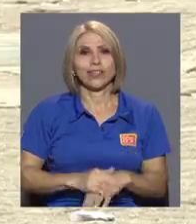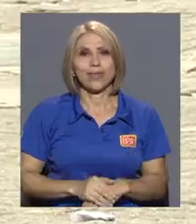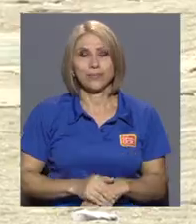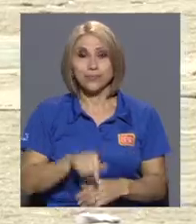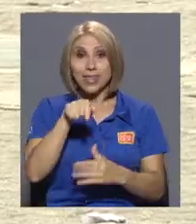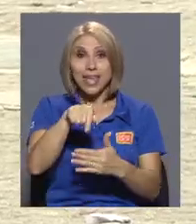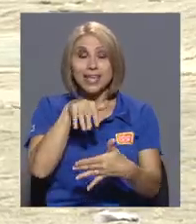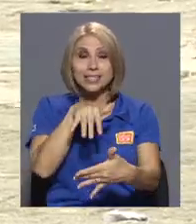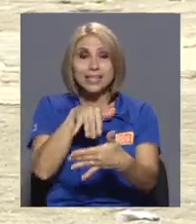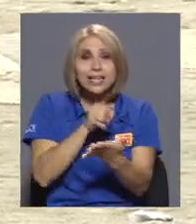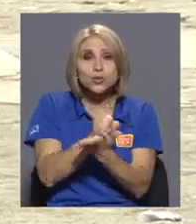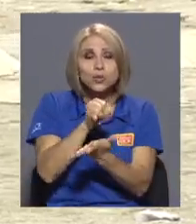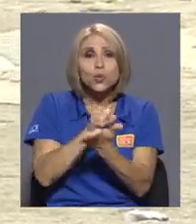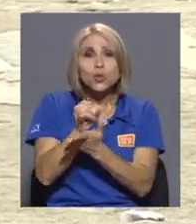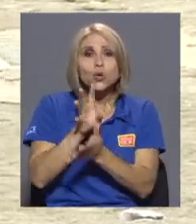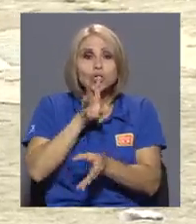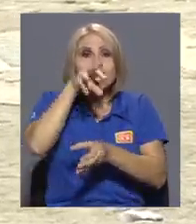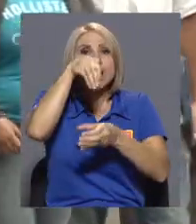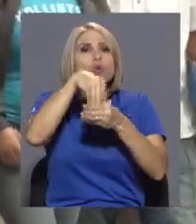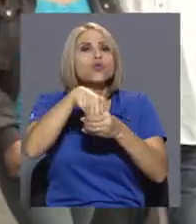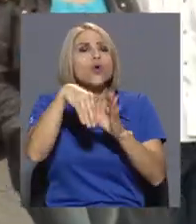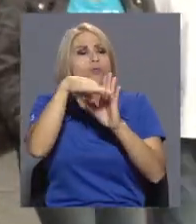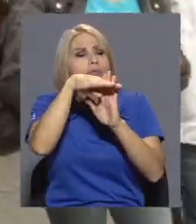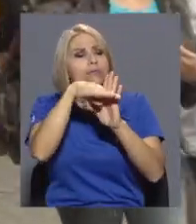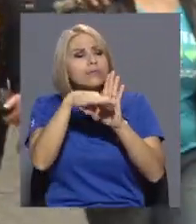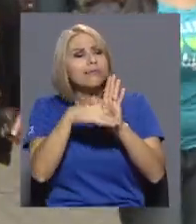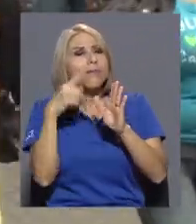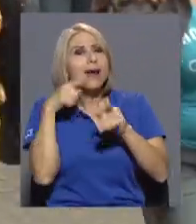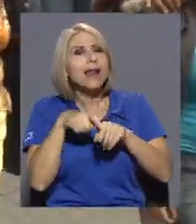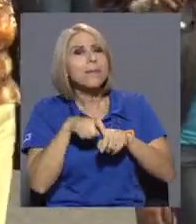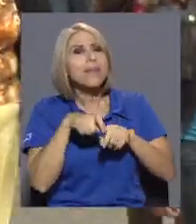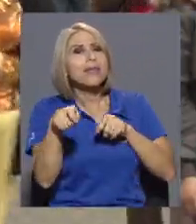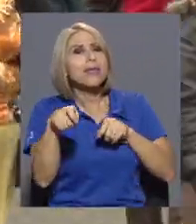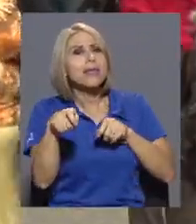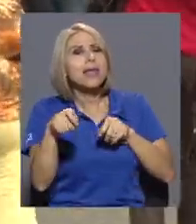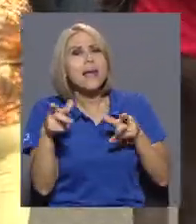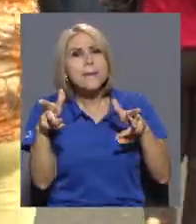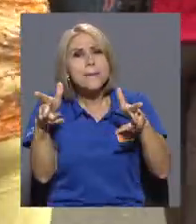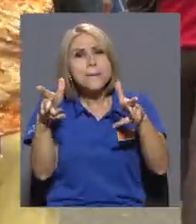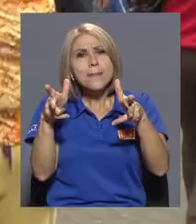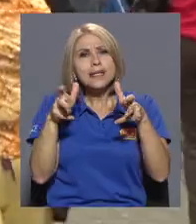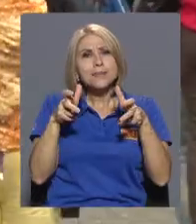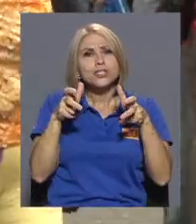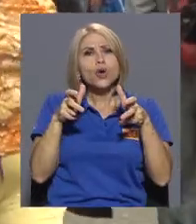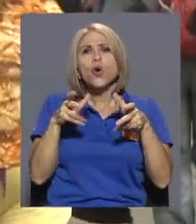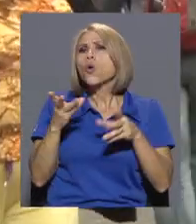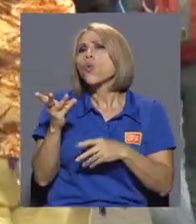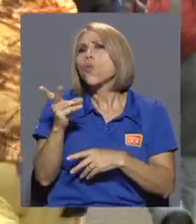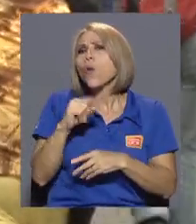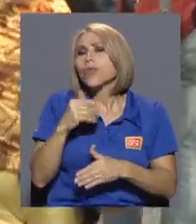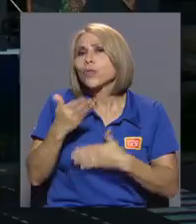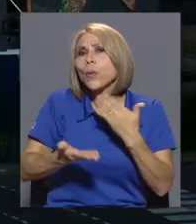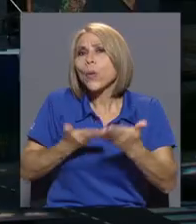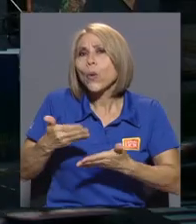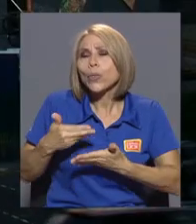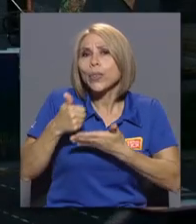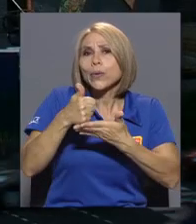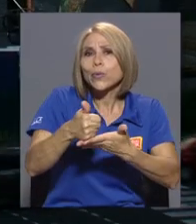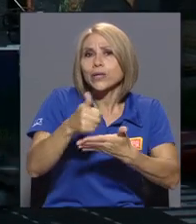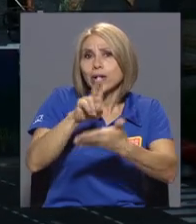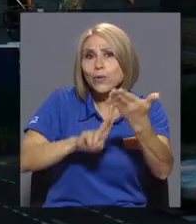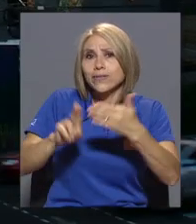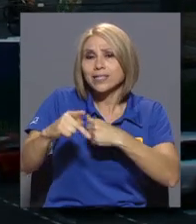estudio se incluyó un índice para medir la percepción del grado de contribución de la universidad al país el